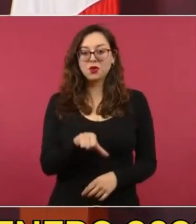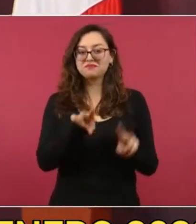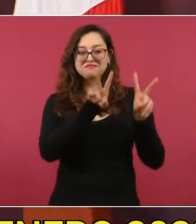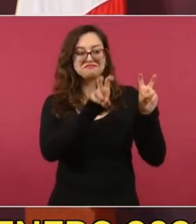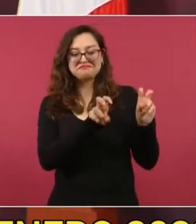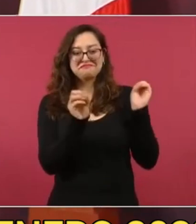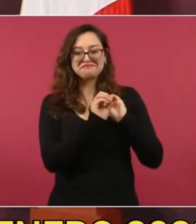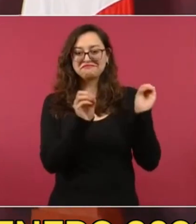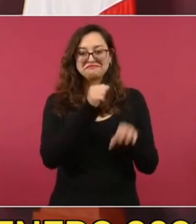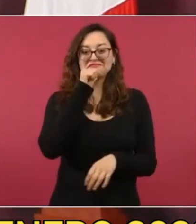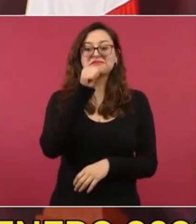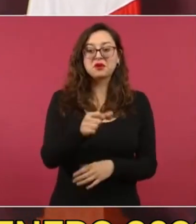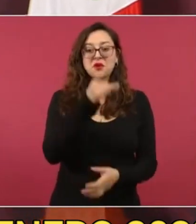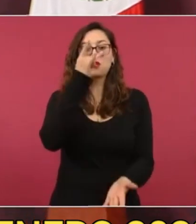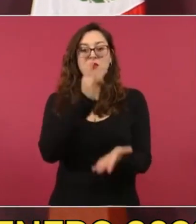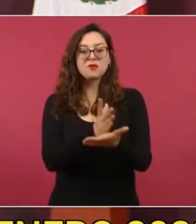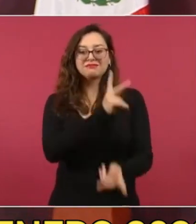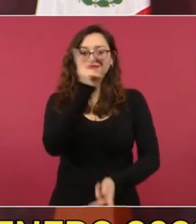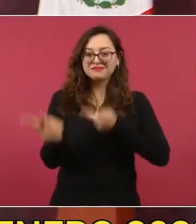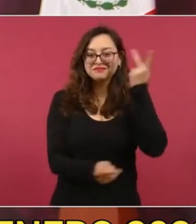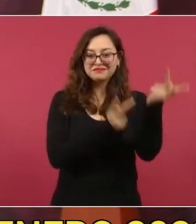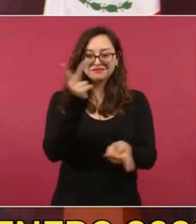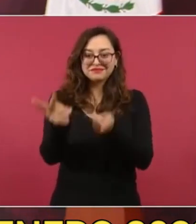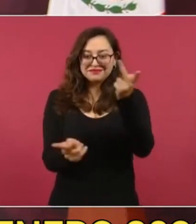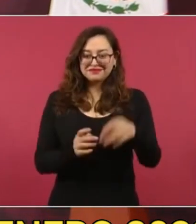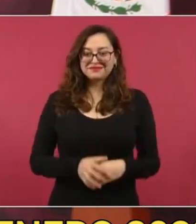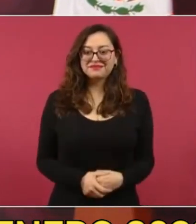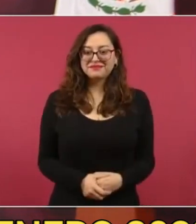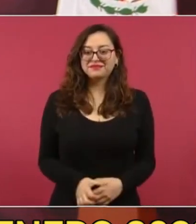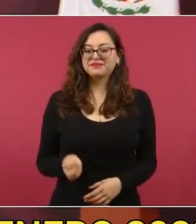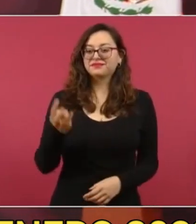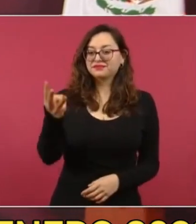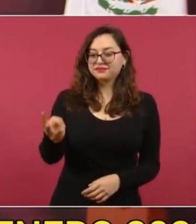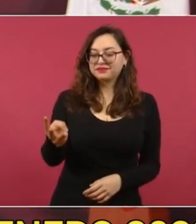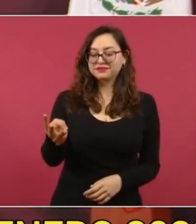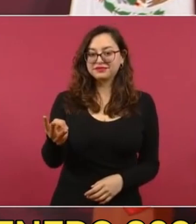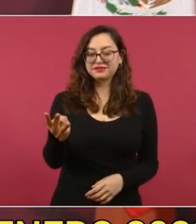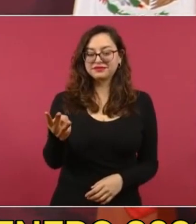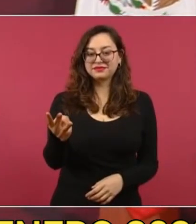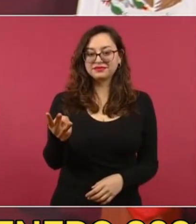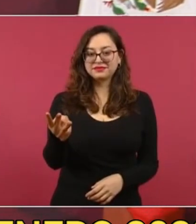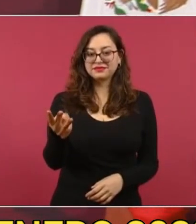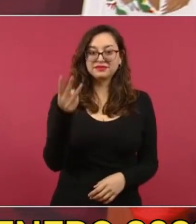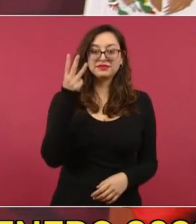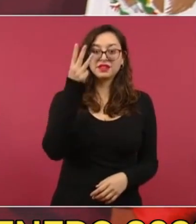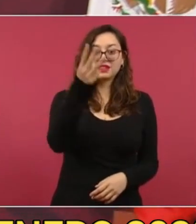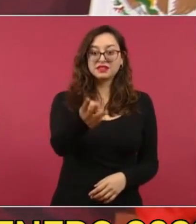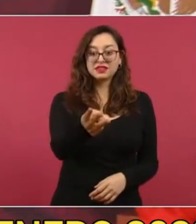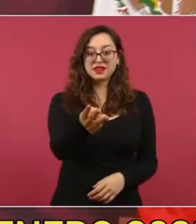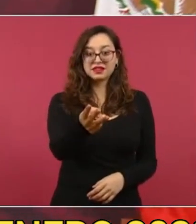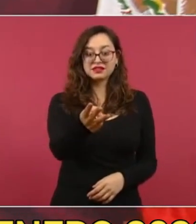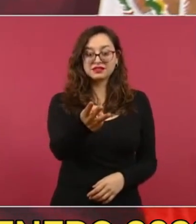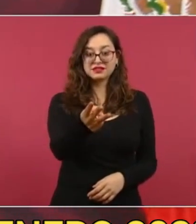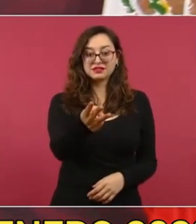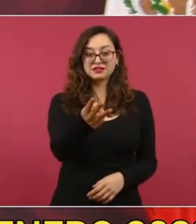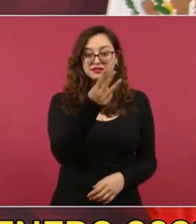Ustedes tres, la compañera, ustedes tres y los de tres de las dos filas,